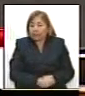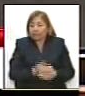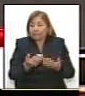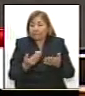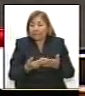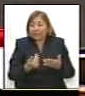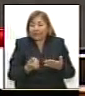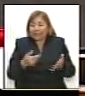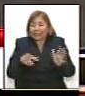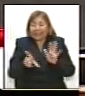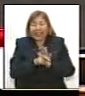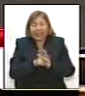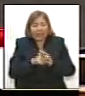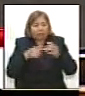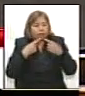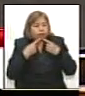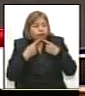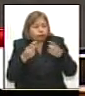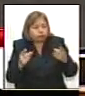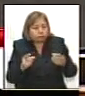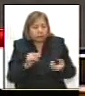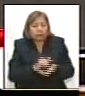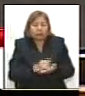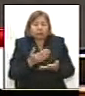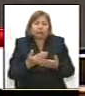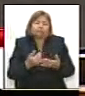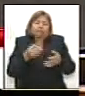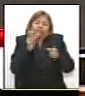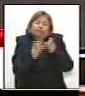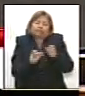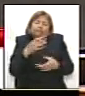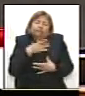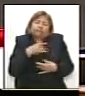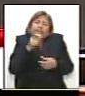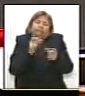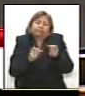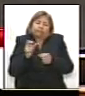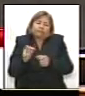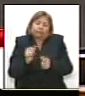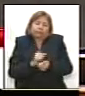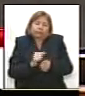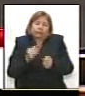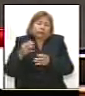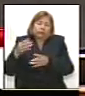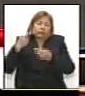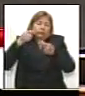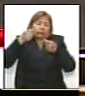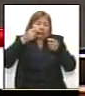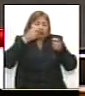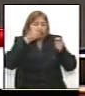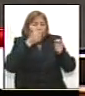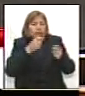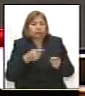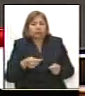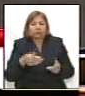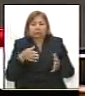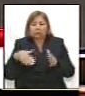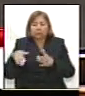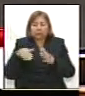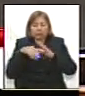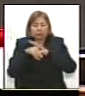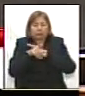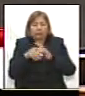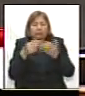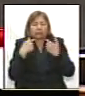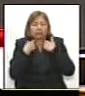proyecto de ley es declarar de interés nacional y necesidad pública la creación del circuito turístico del Cañón de los Perdidos.